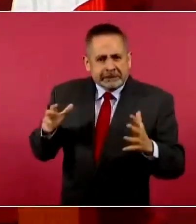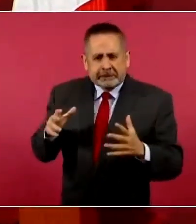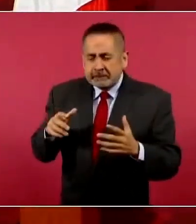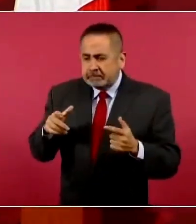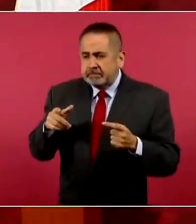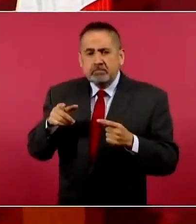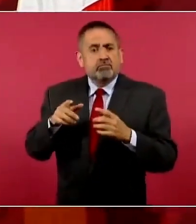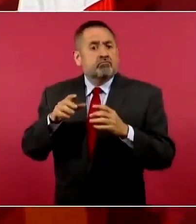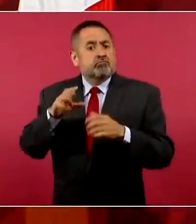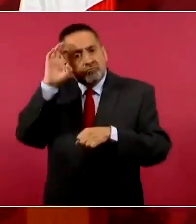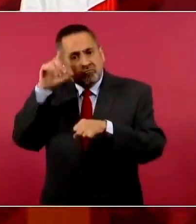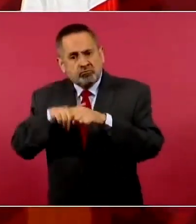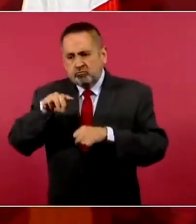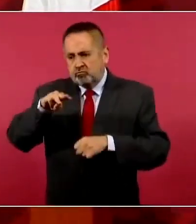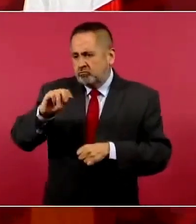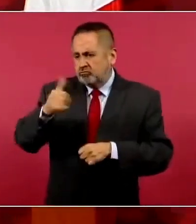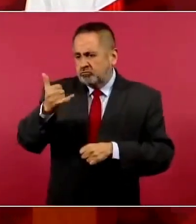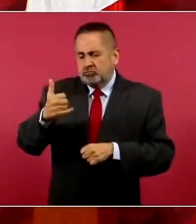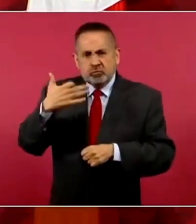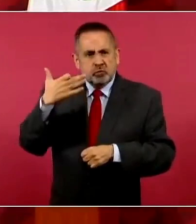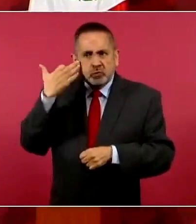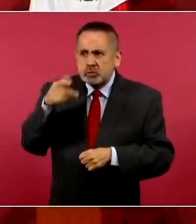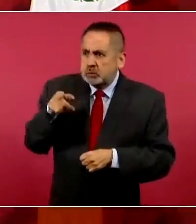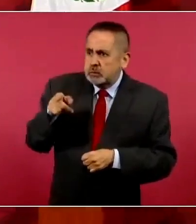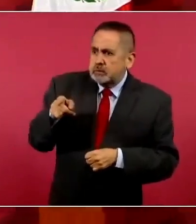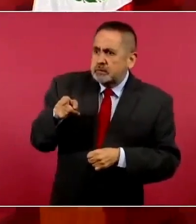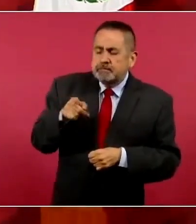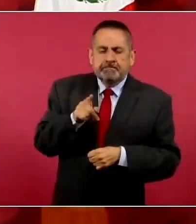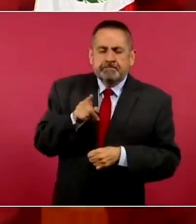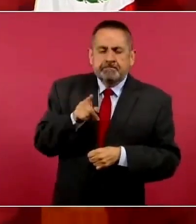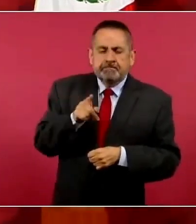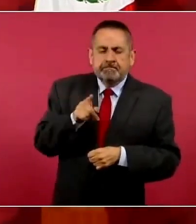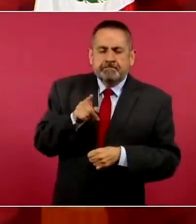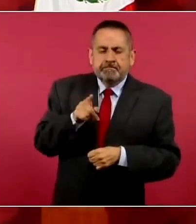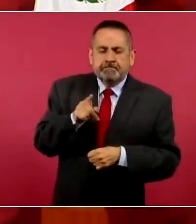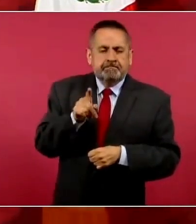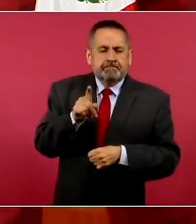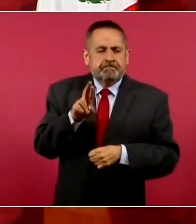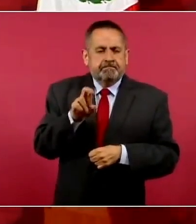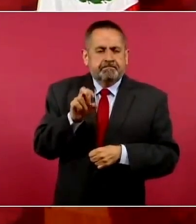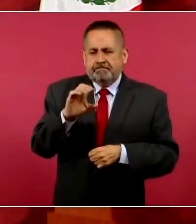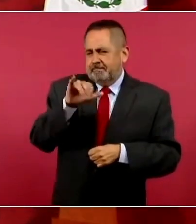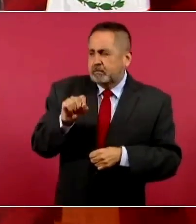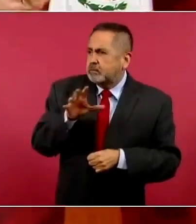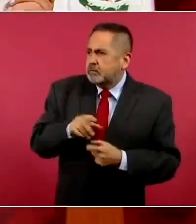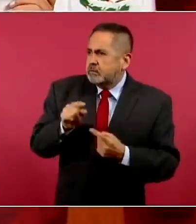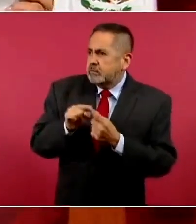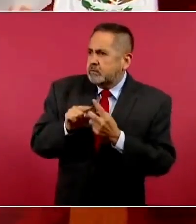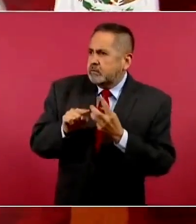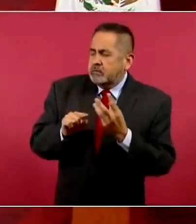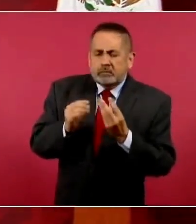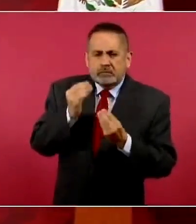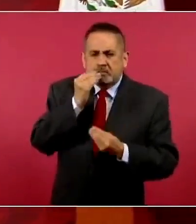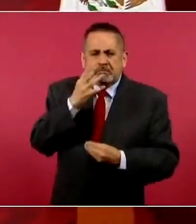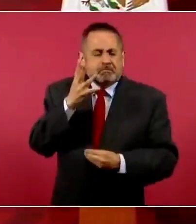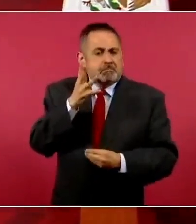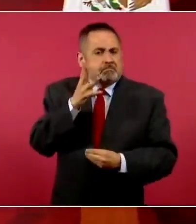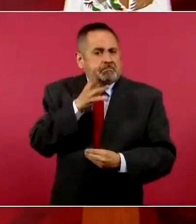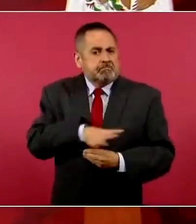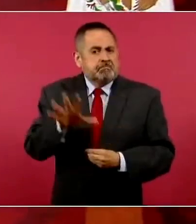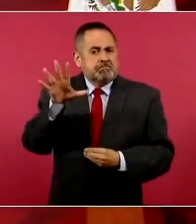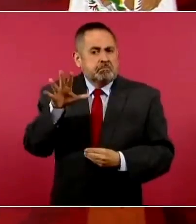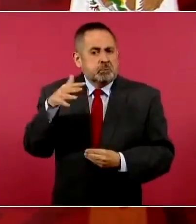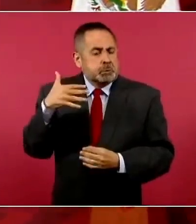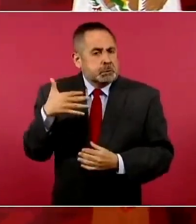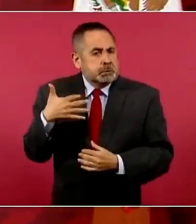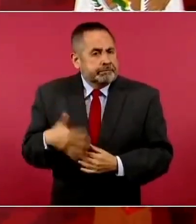cultura maya en el periodo preclásico, tiene cosas extraordinarias,